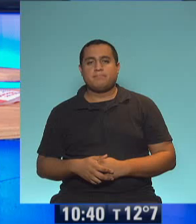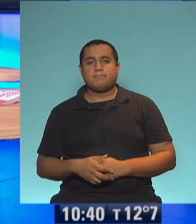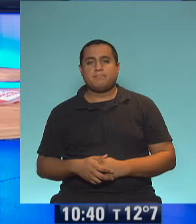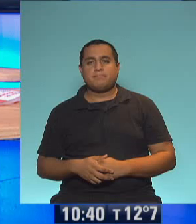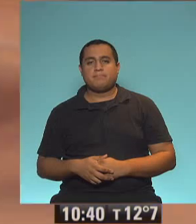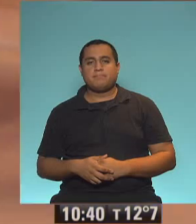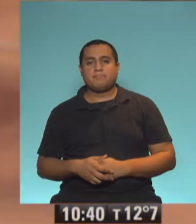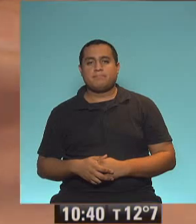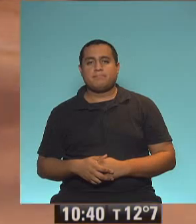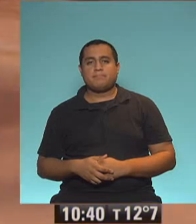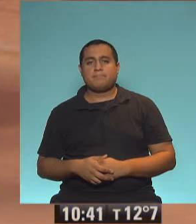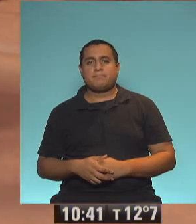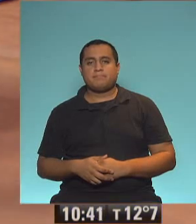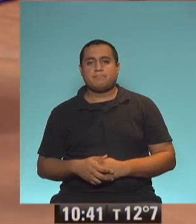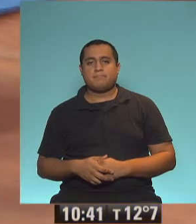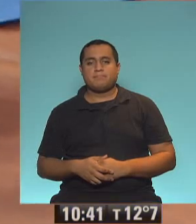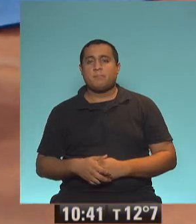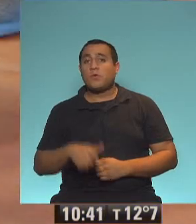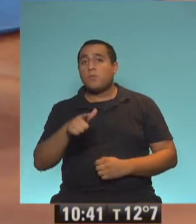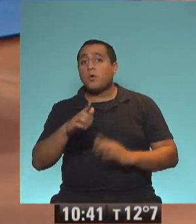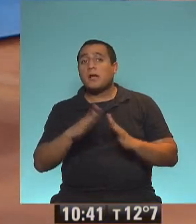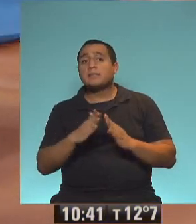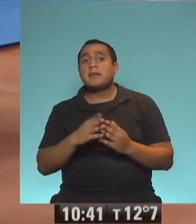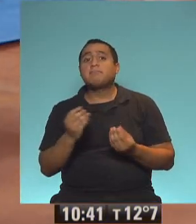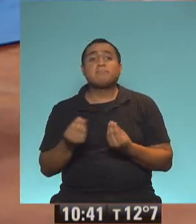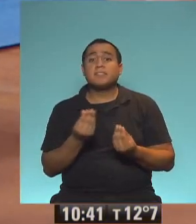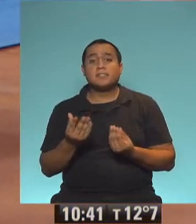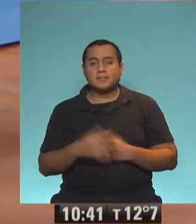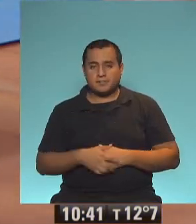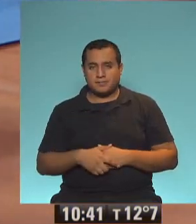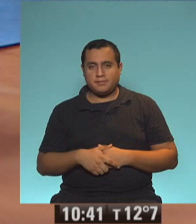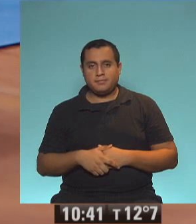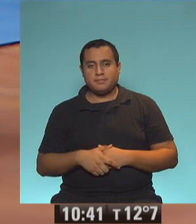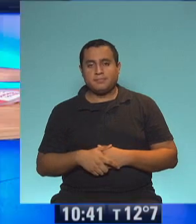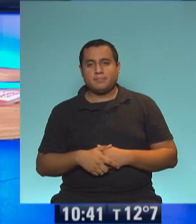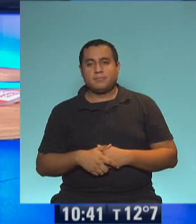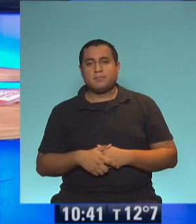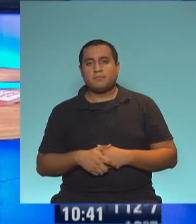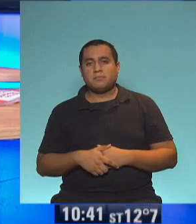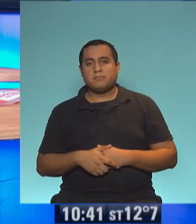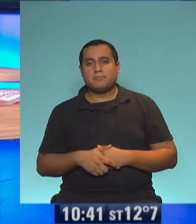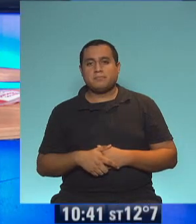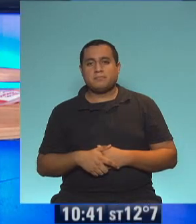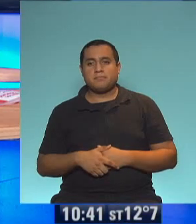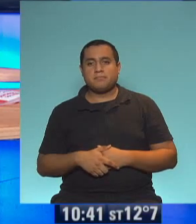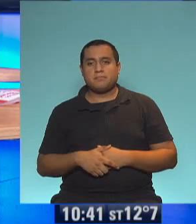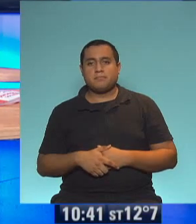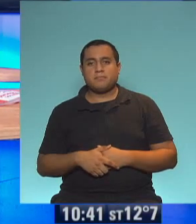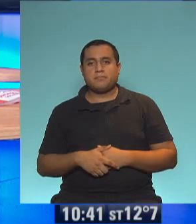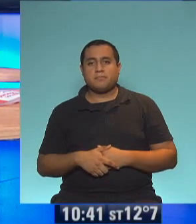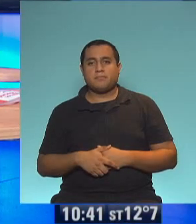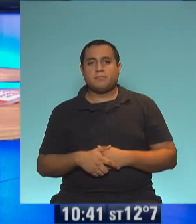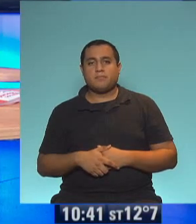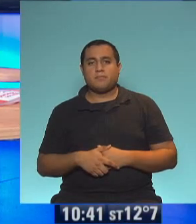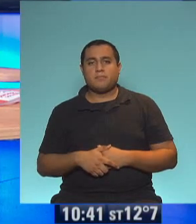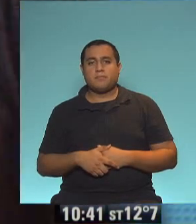Ahí está. Ah, en sus casas, ¿qué están haciendo? A ver, ¿qué se les habrá ocurrido hacer? Un cohete, un pulpo. Mira, esto